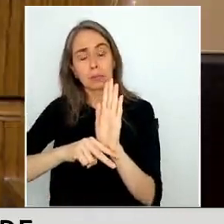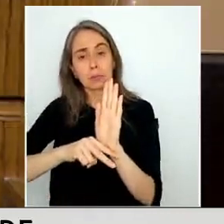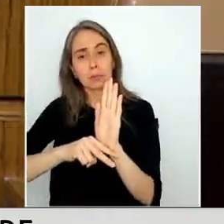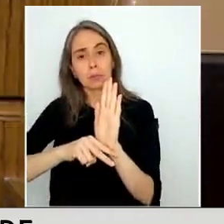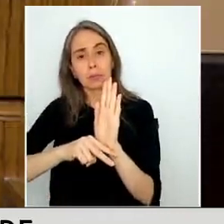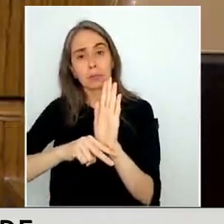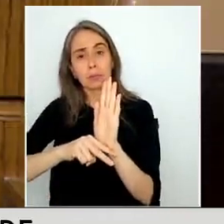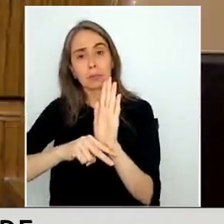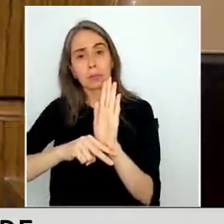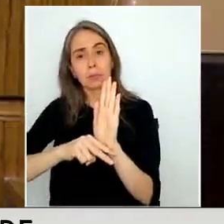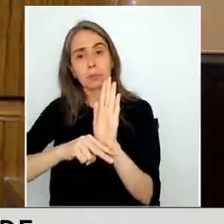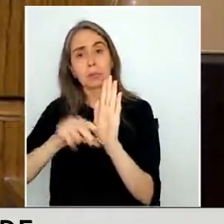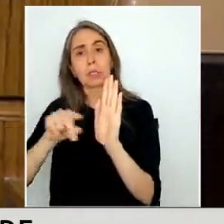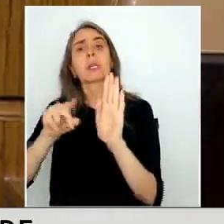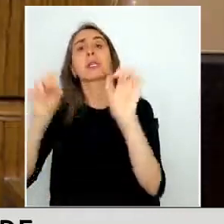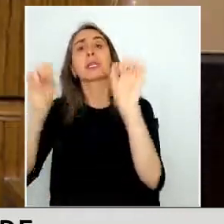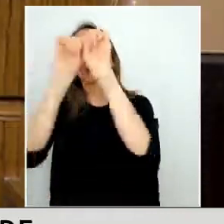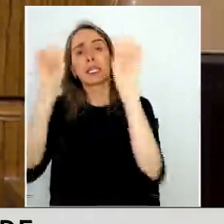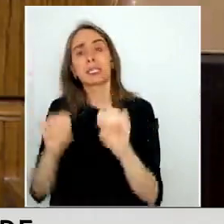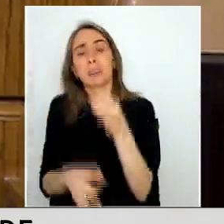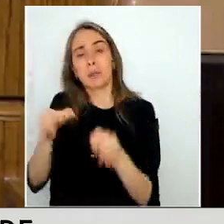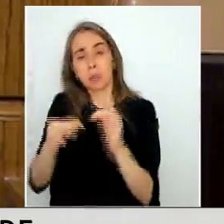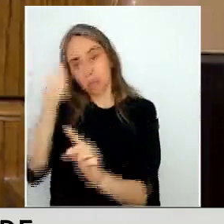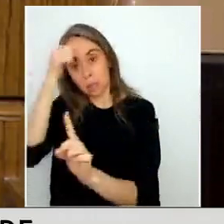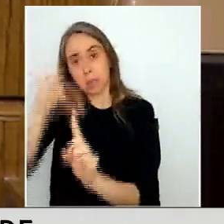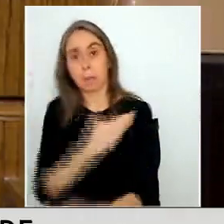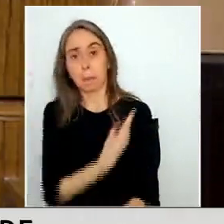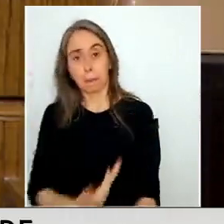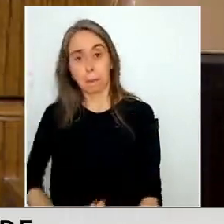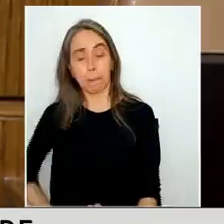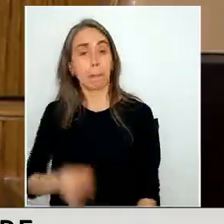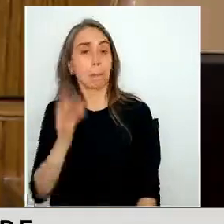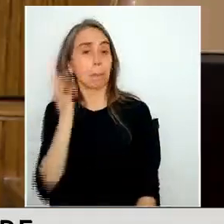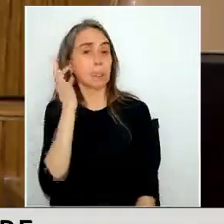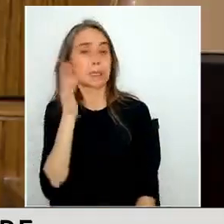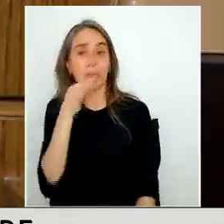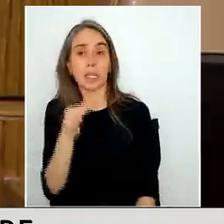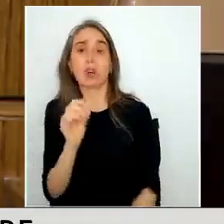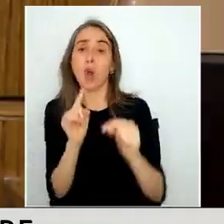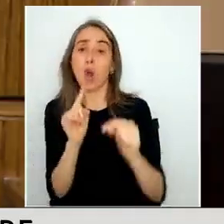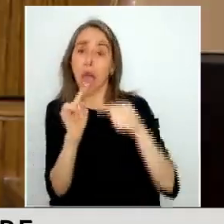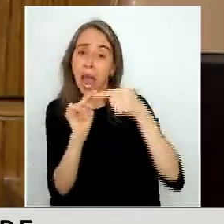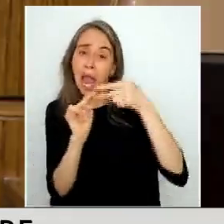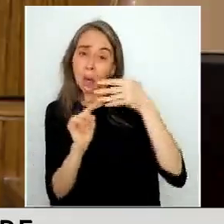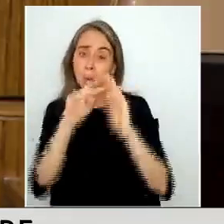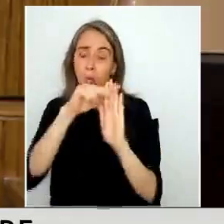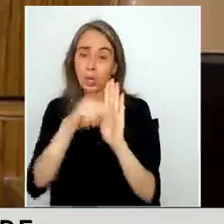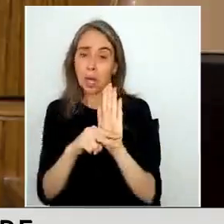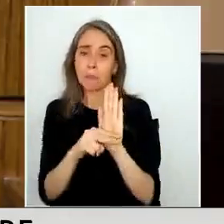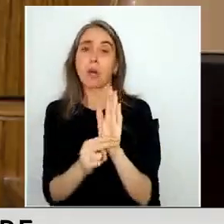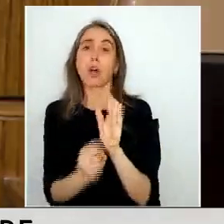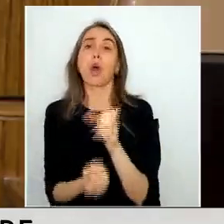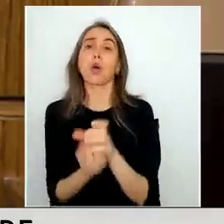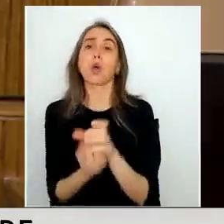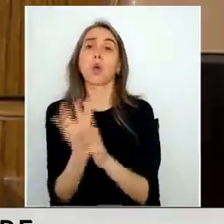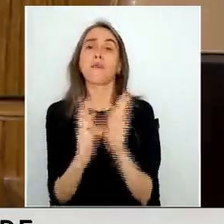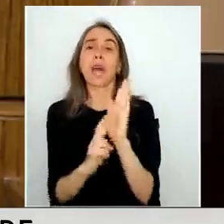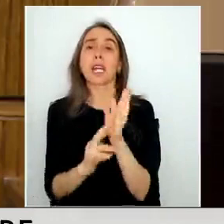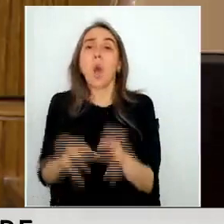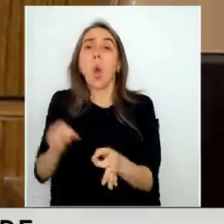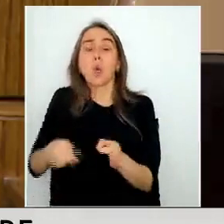procesal penal presidenta yo me quiero referir solamente un par de ellas primero las nuevas reglas de determinación de la pena